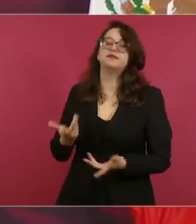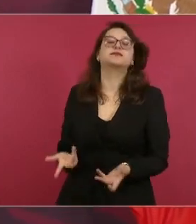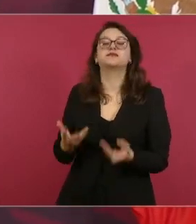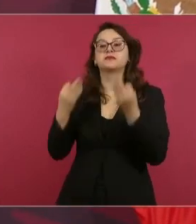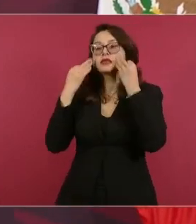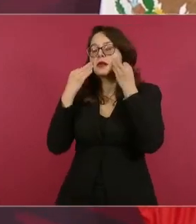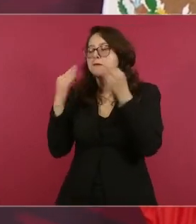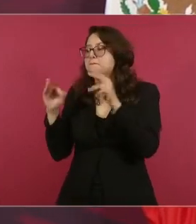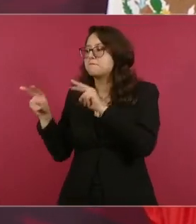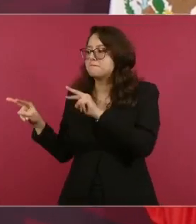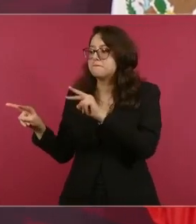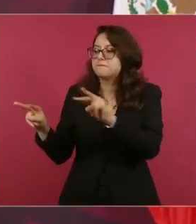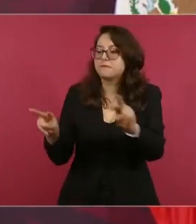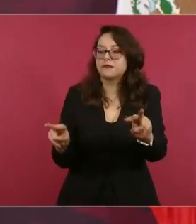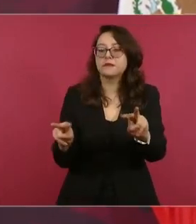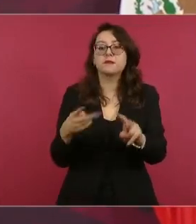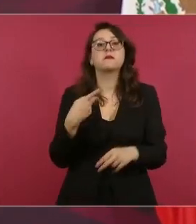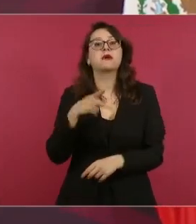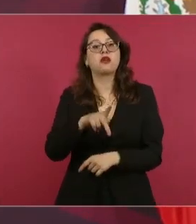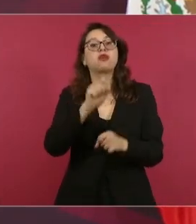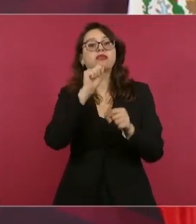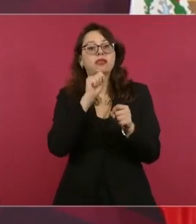la solidaridad de la gente.